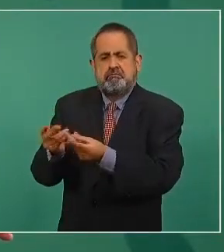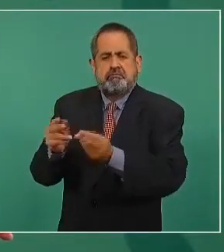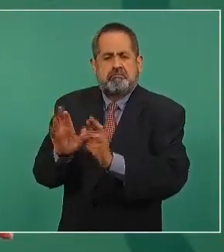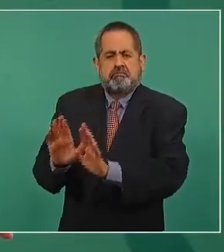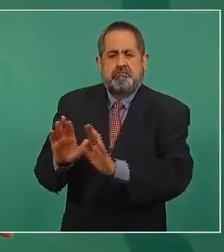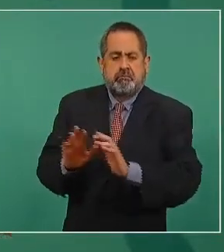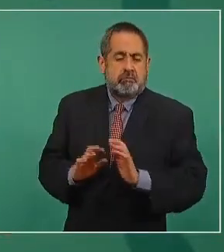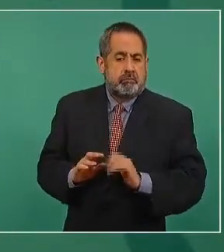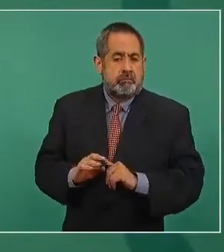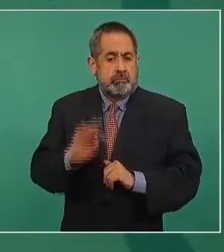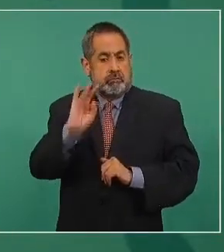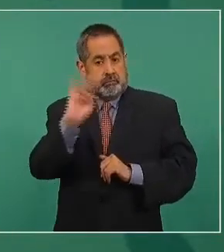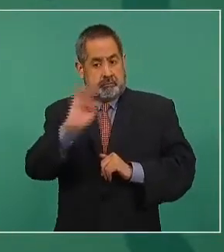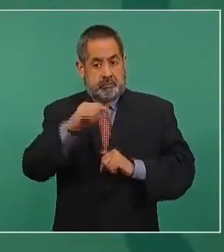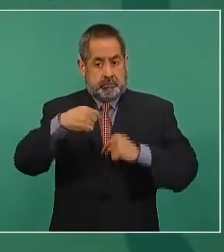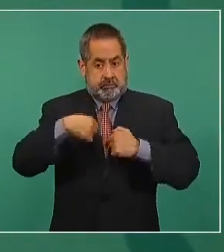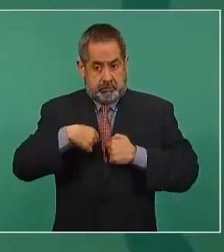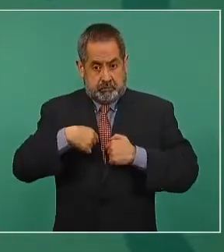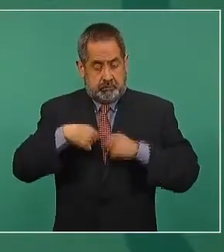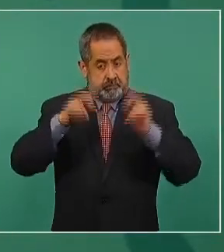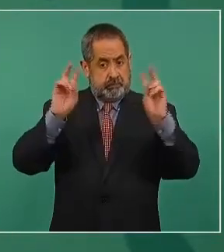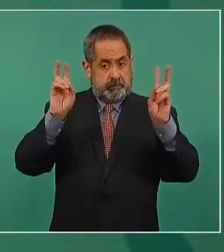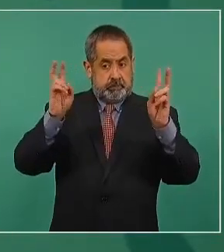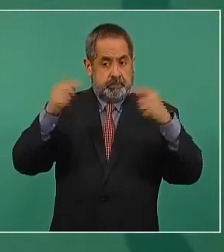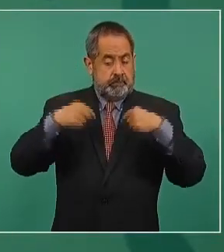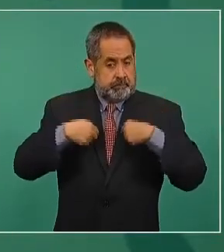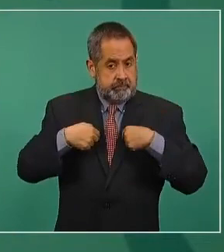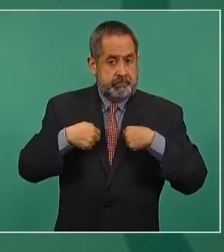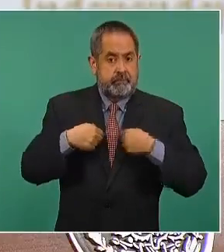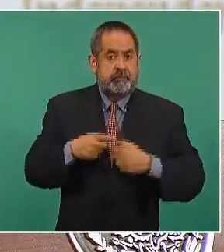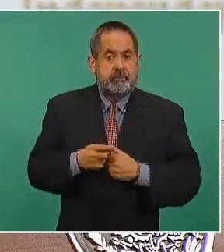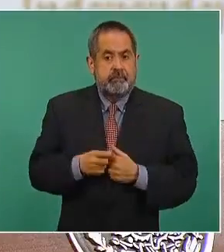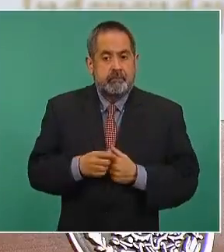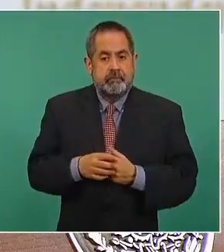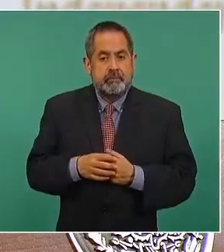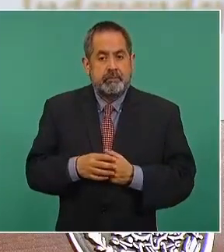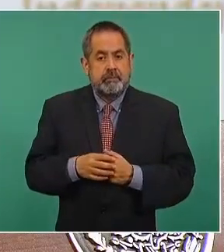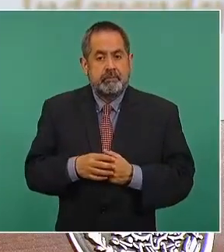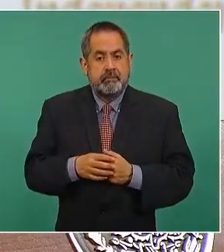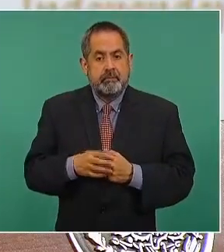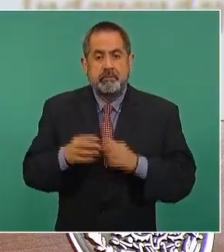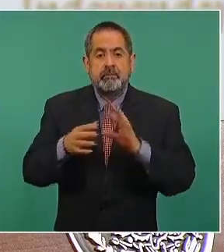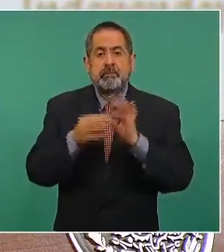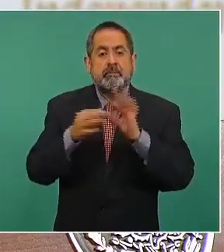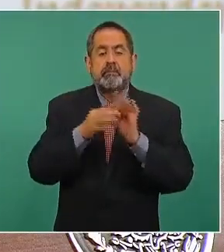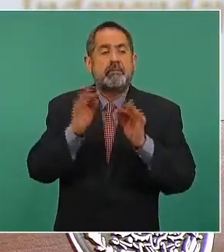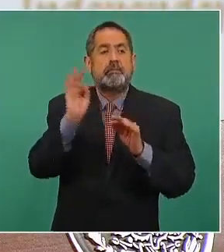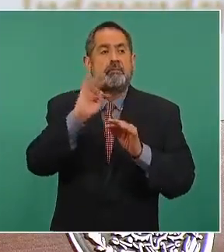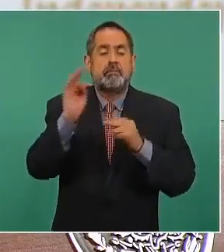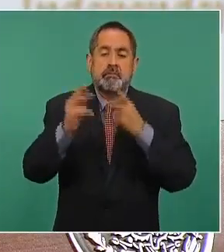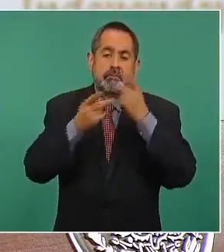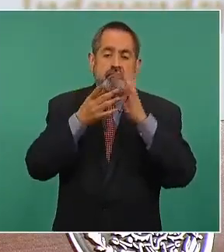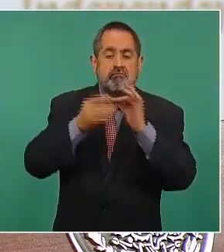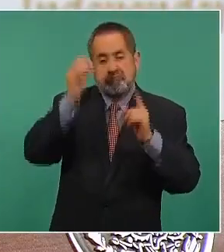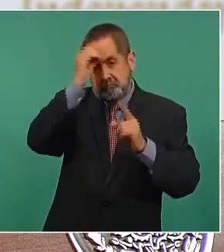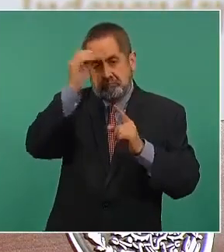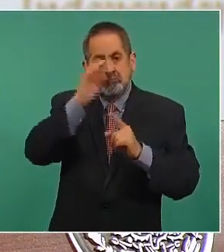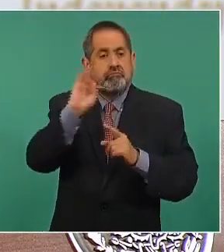Y si yo trato este tema y se puede interpretar de que